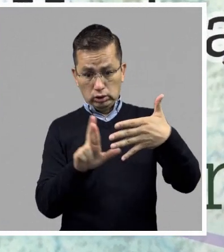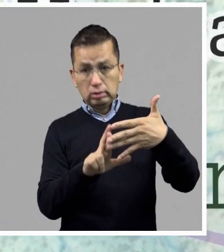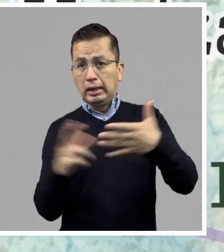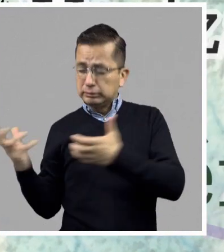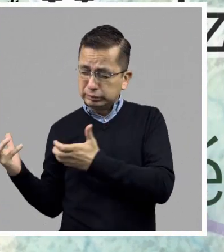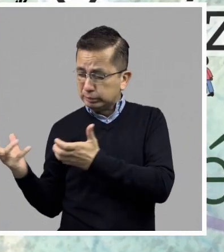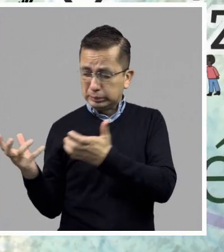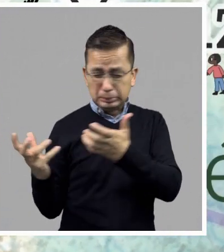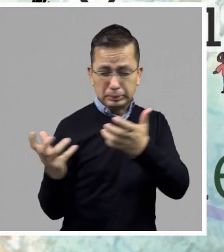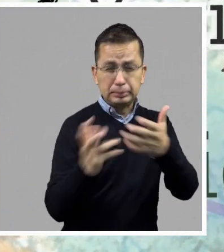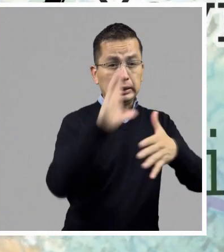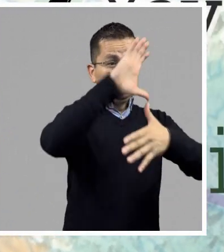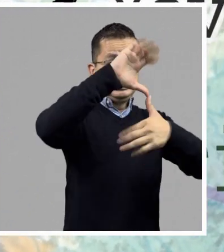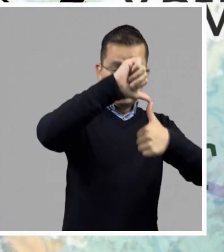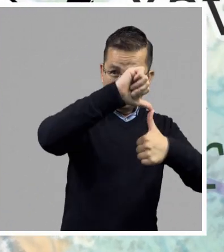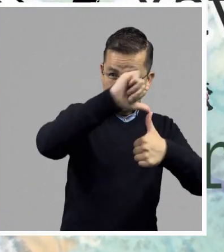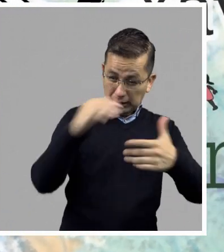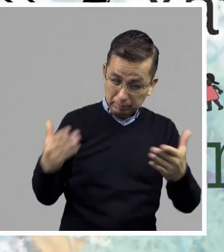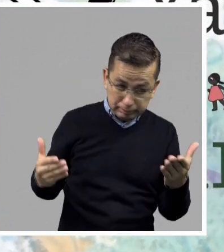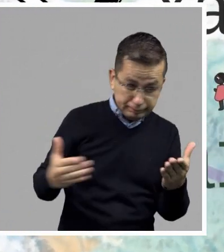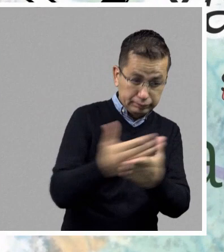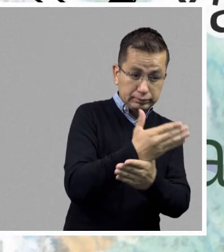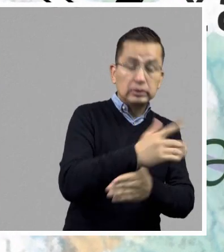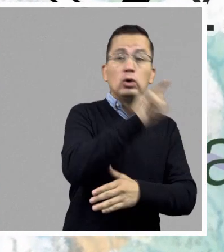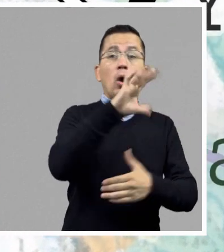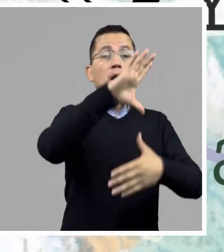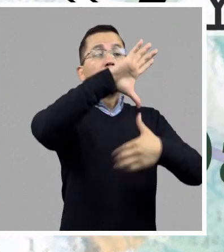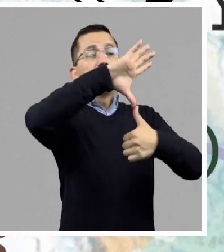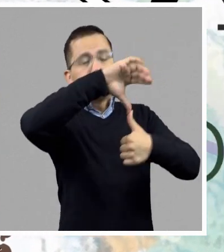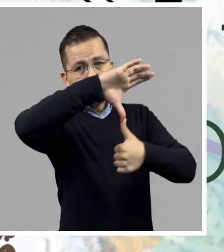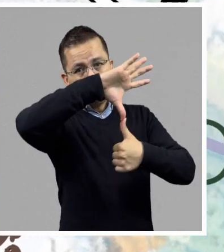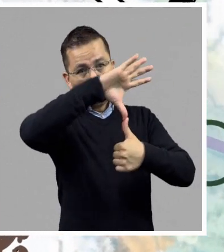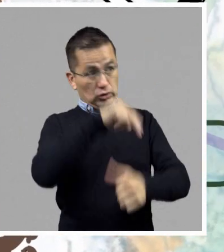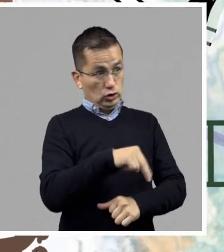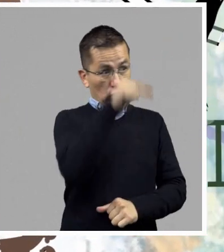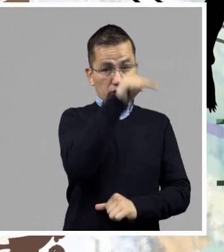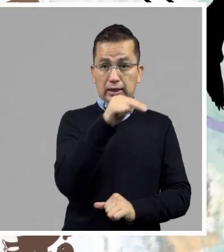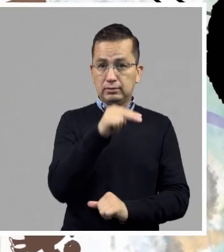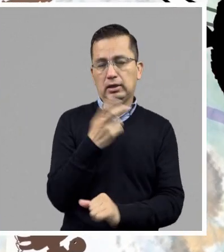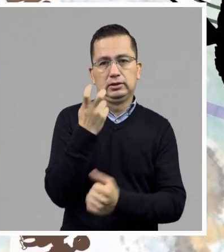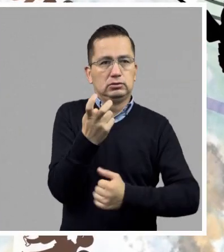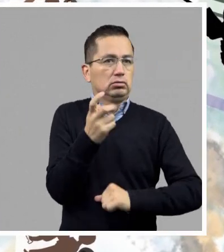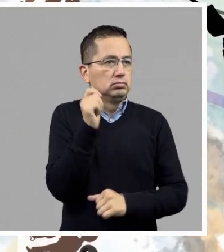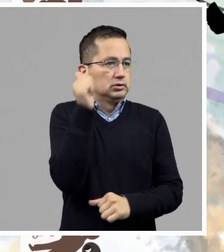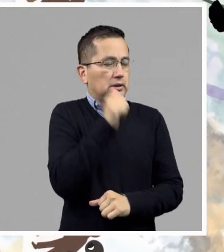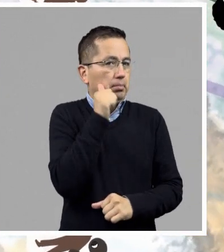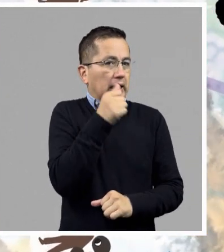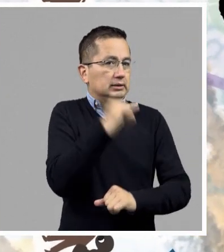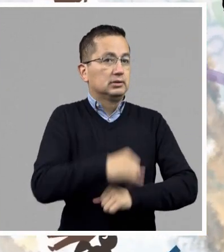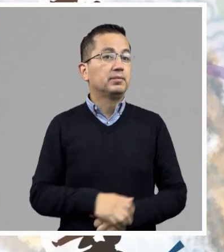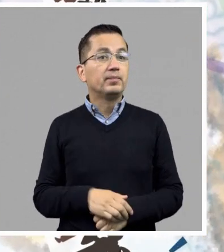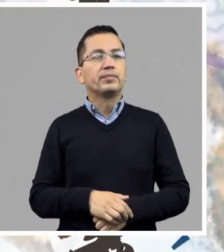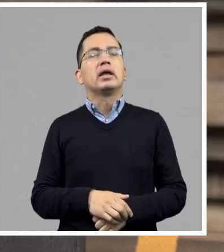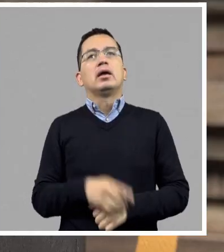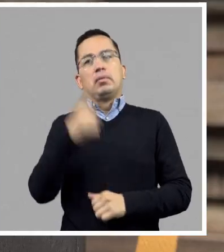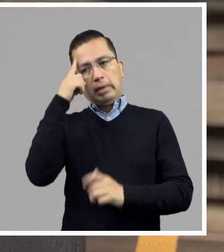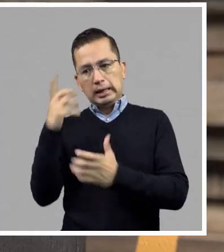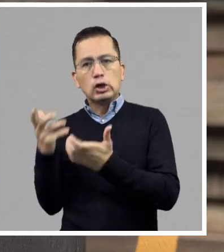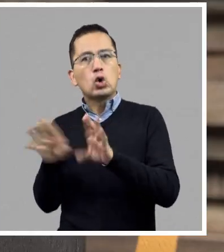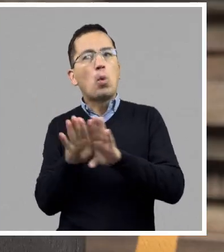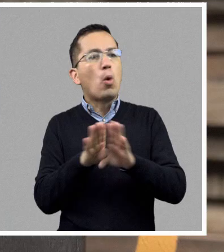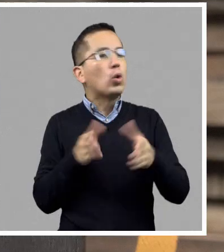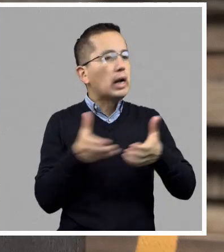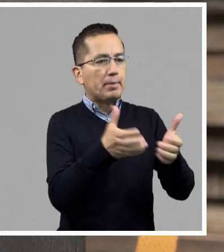hacia Norteamérica entonces Esas rutas cambian todo el tiempo yo creo que las agencias encargadas de lidiar con esto